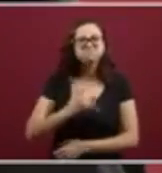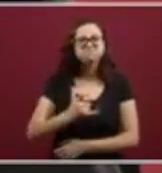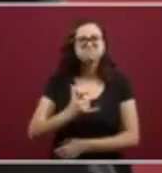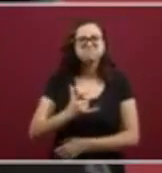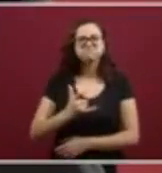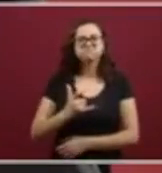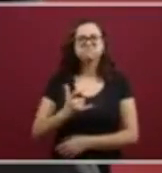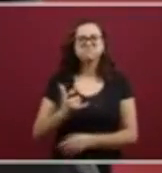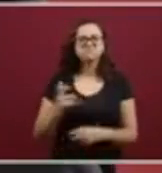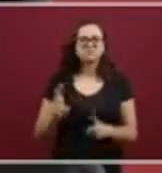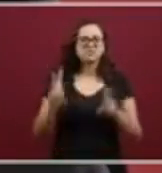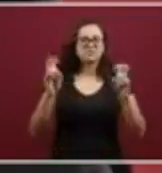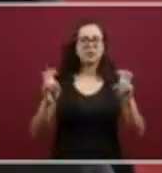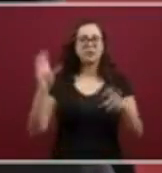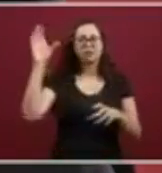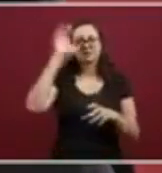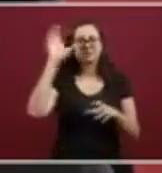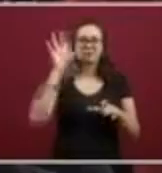las ciencias sociales,